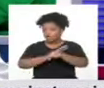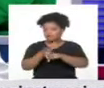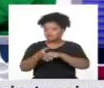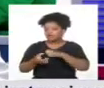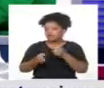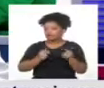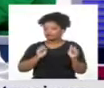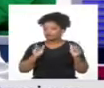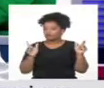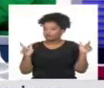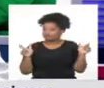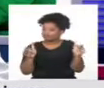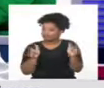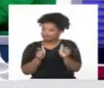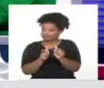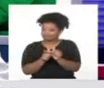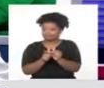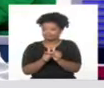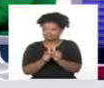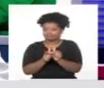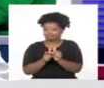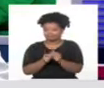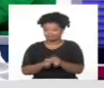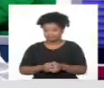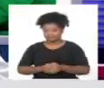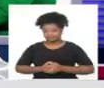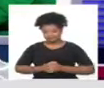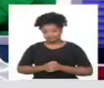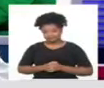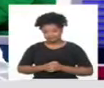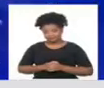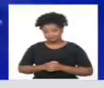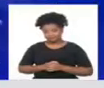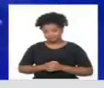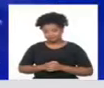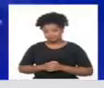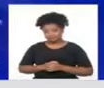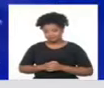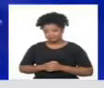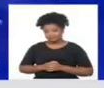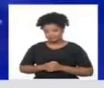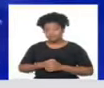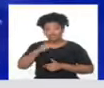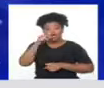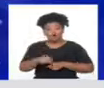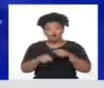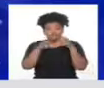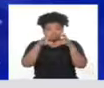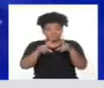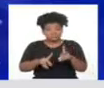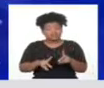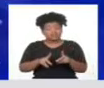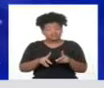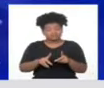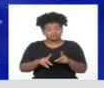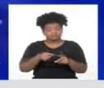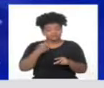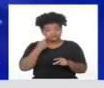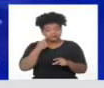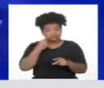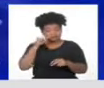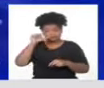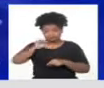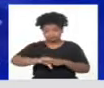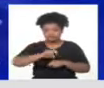transmisión, que ya de por sí es muy elevada. Las cifras hoy muy desfavorables, doctor. Muy desfavorables, así es. Le propongo